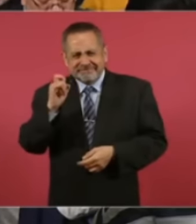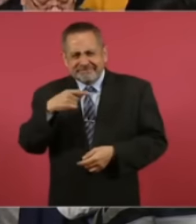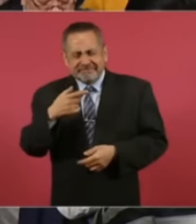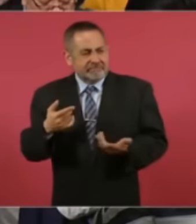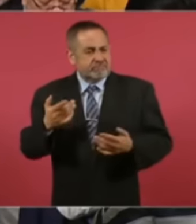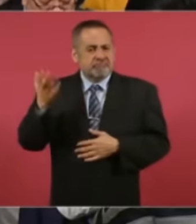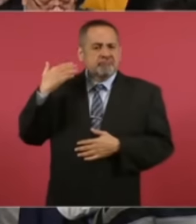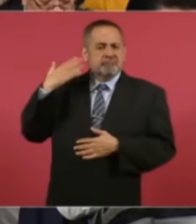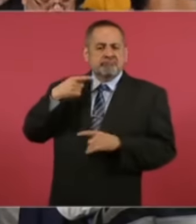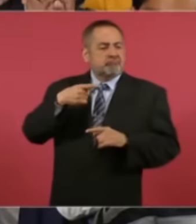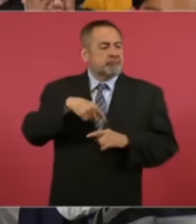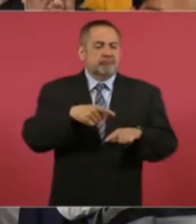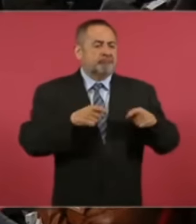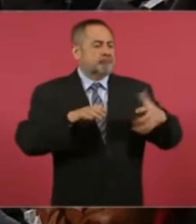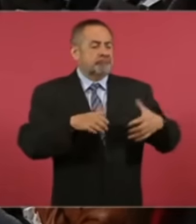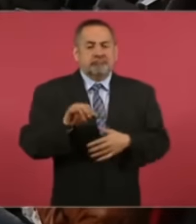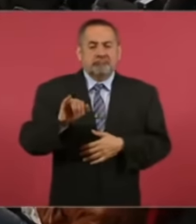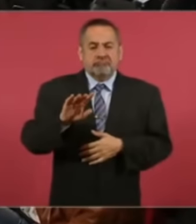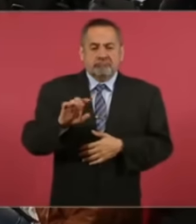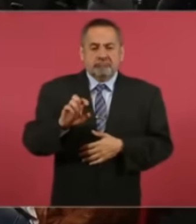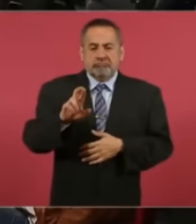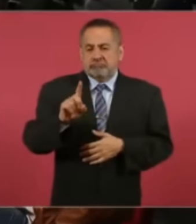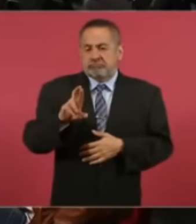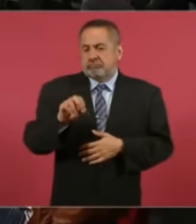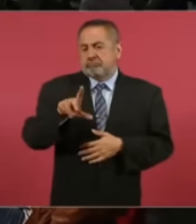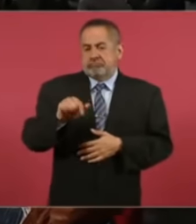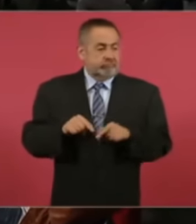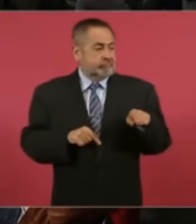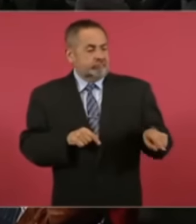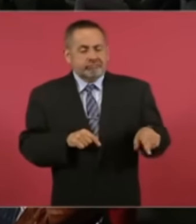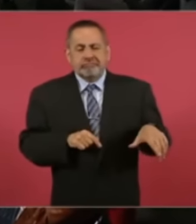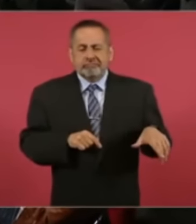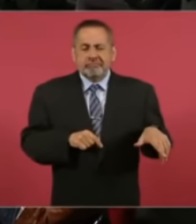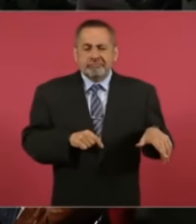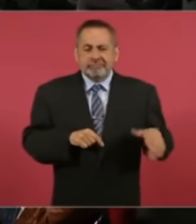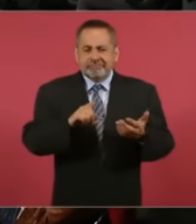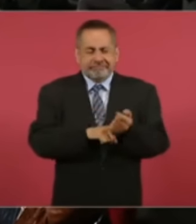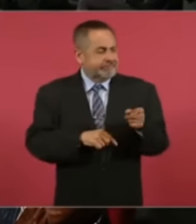alguien dominaba la era Iberdrola y con